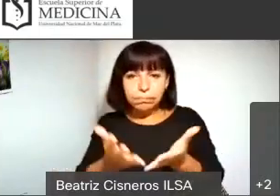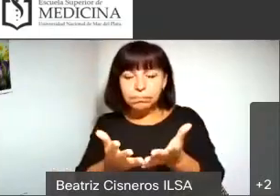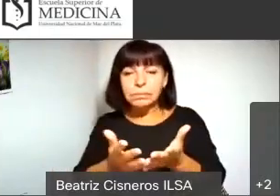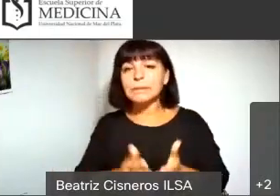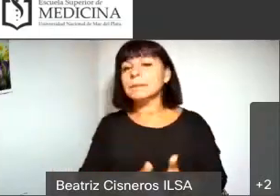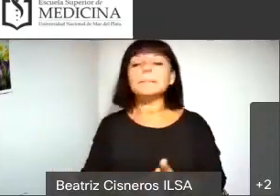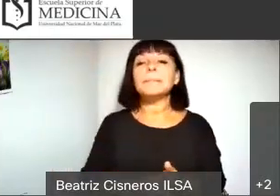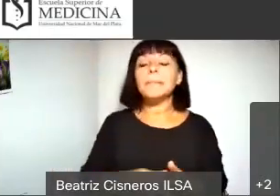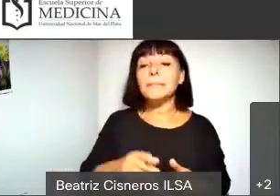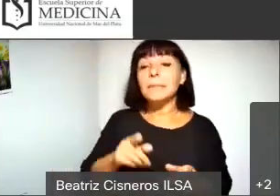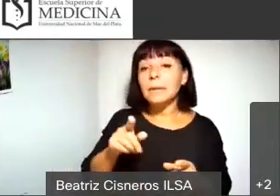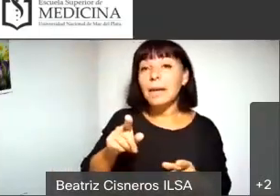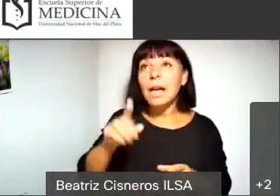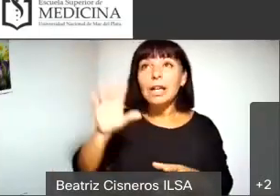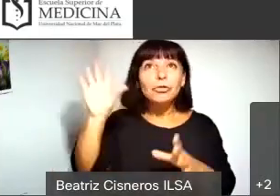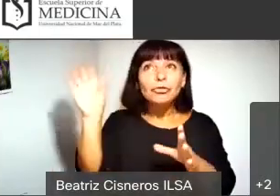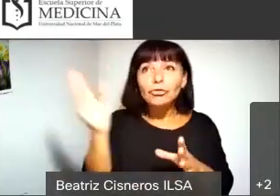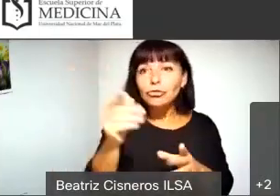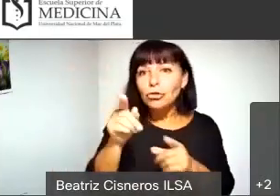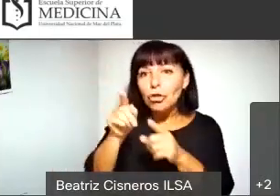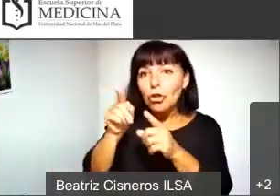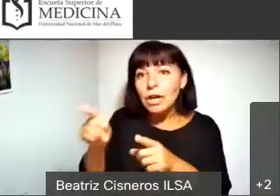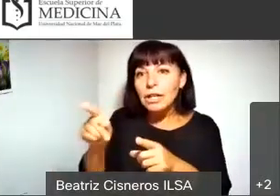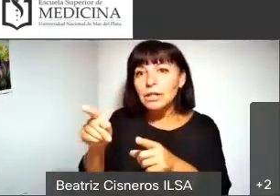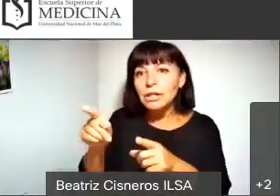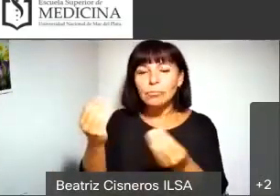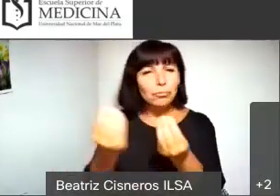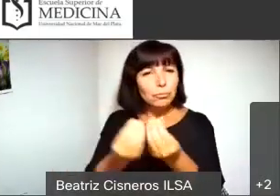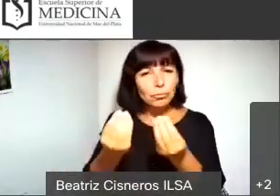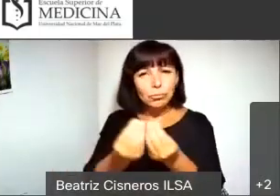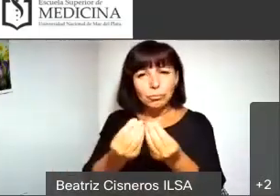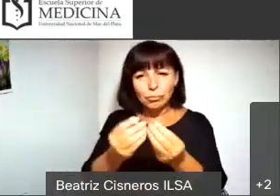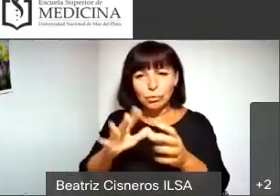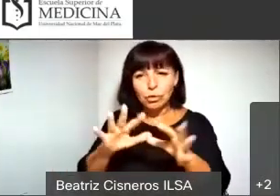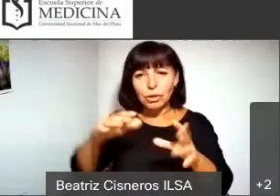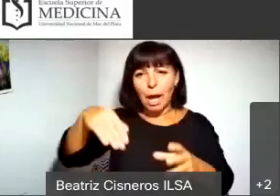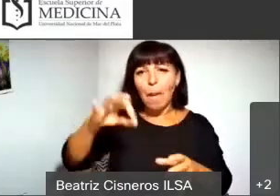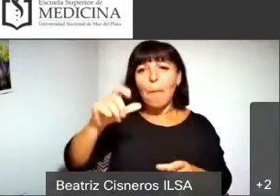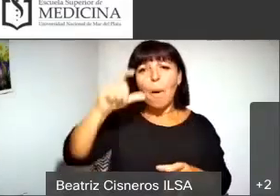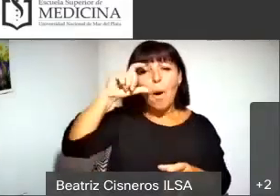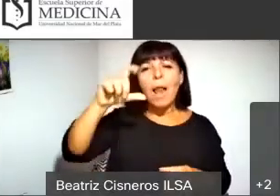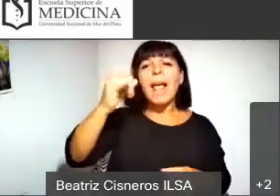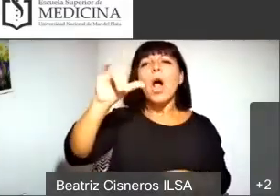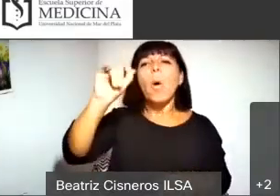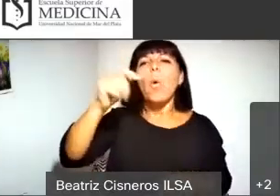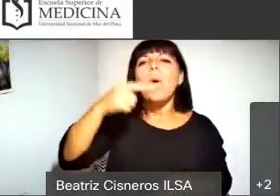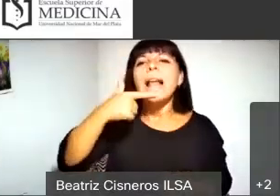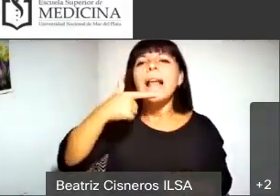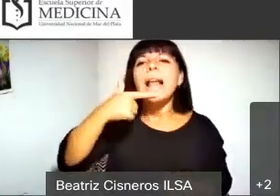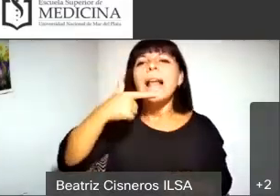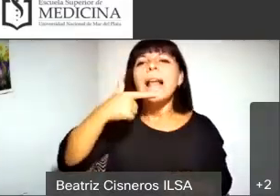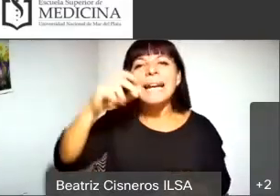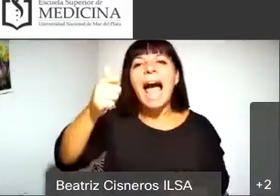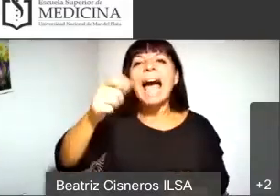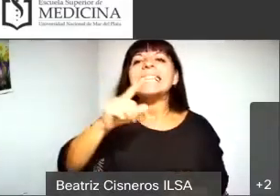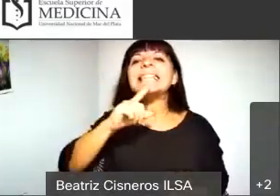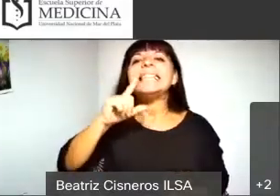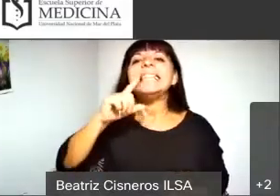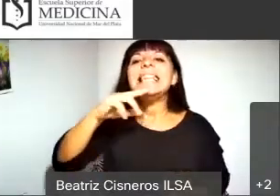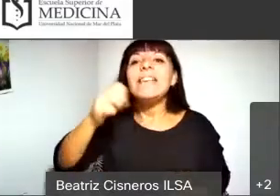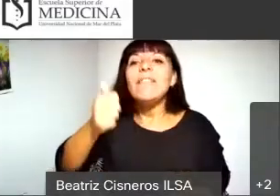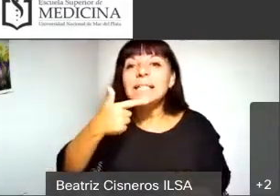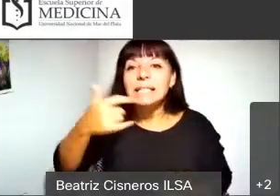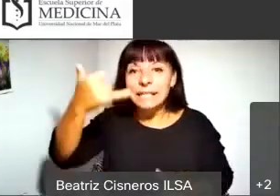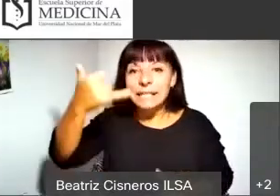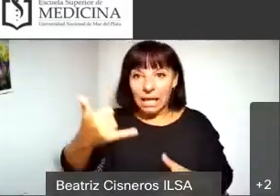a que hubiera una elevada cantidad de moléculas reactivas en esa atmósfera primitiva. Y es así que comenzaron